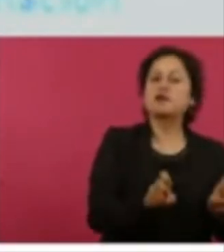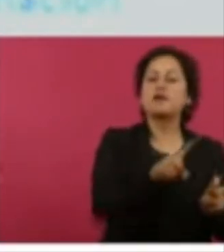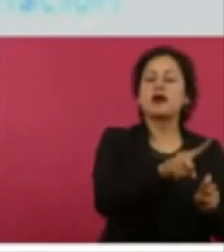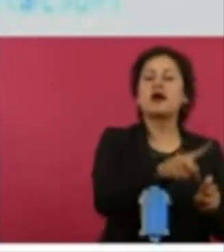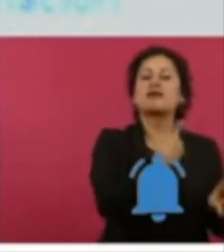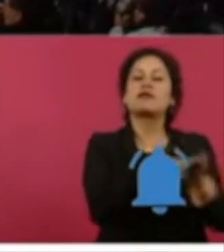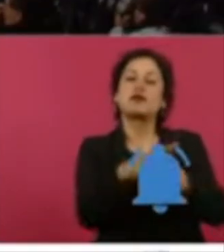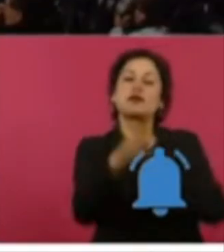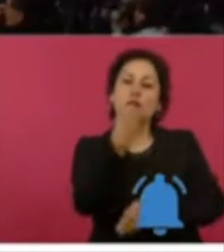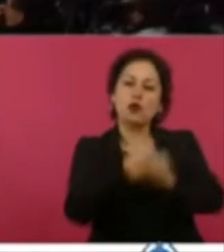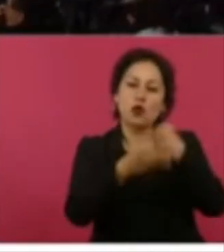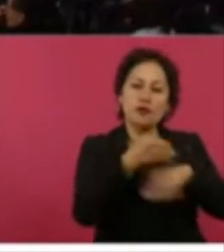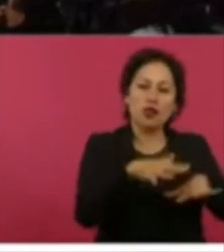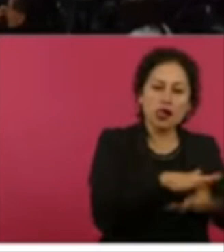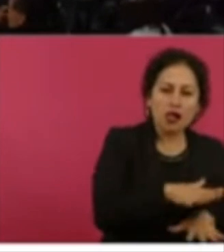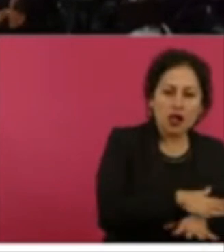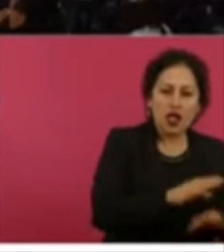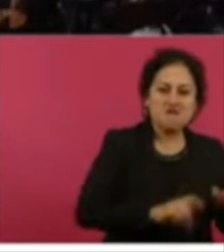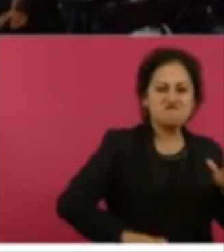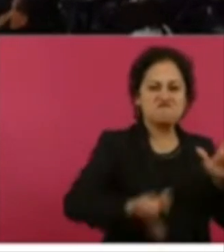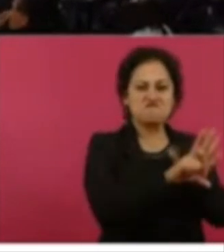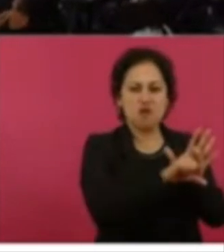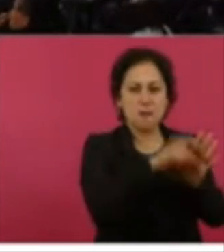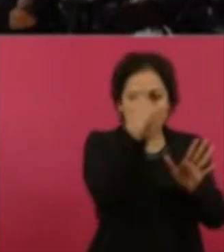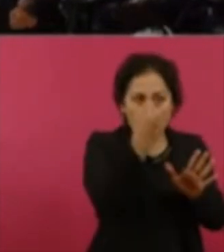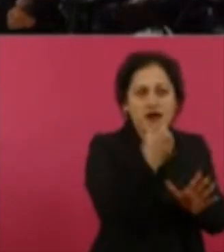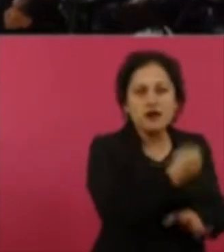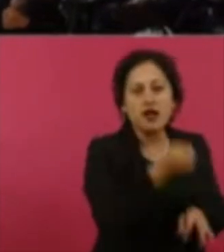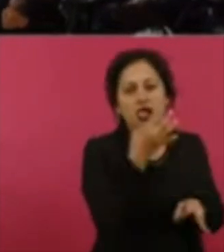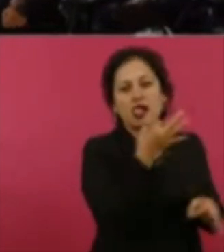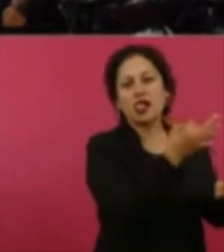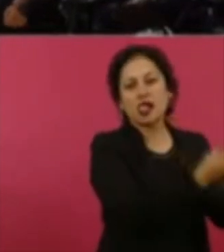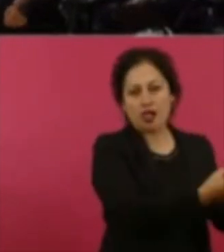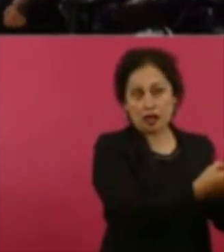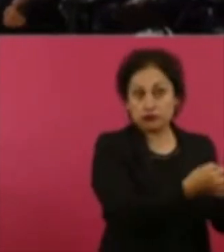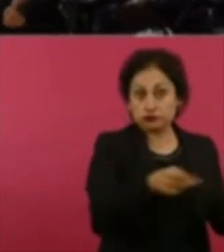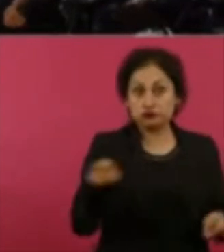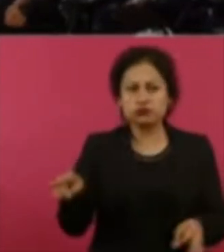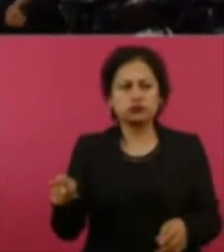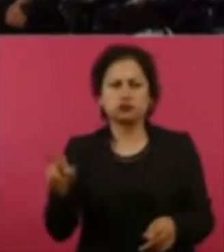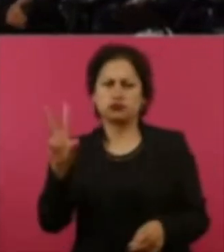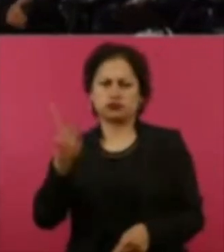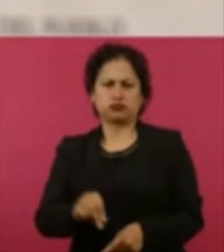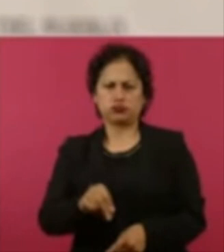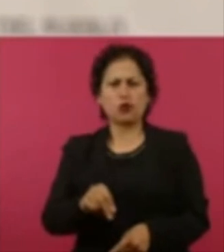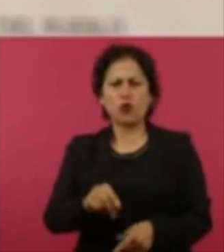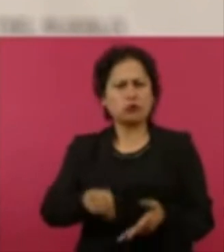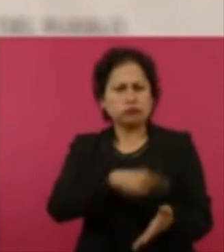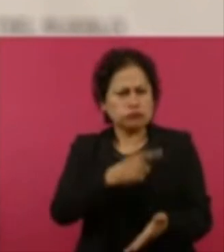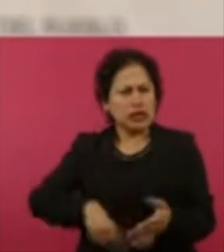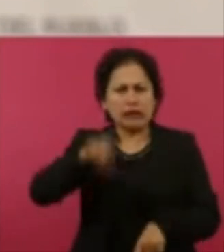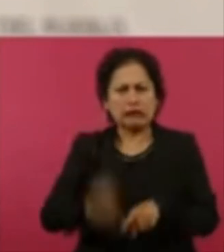chatarra. Señalamos también que la quejosa, es decir, hablamos de Xochitl Gálvez, es asesorada por abogados del